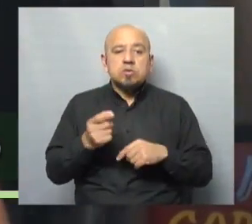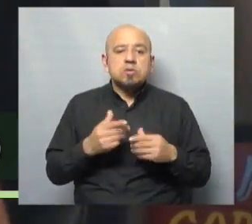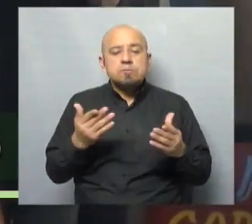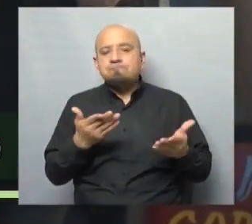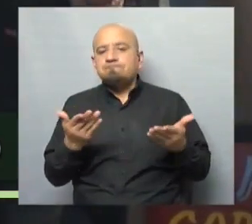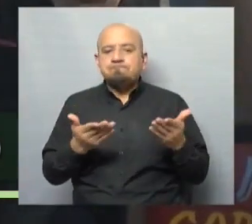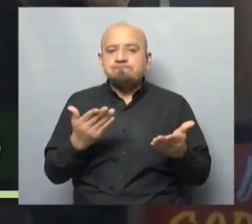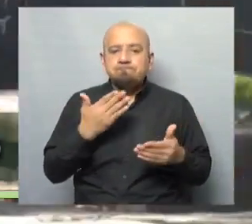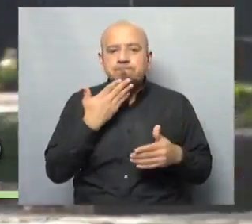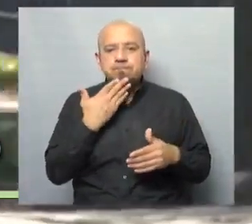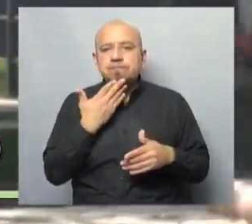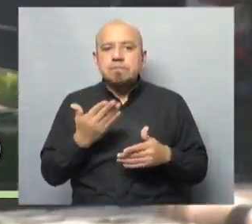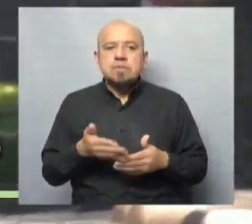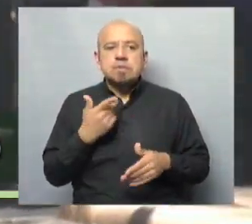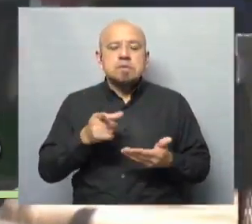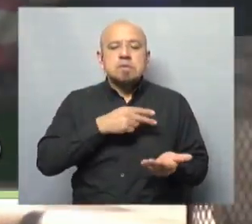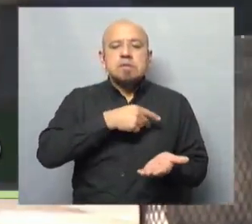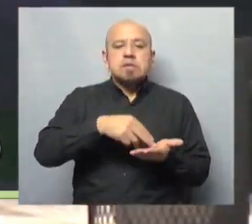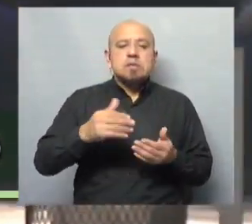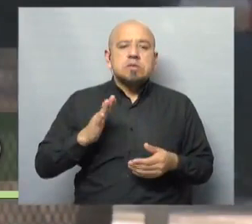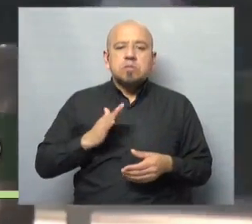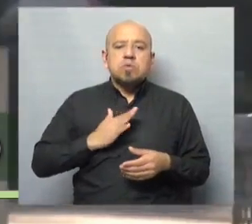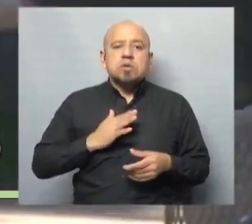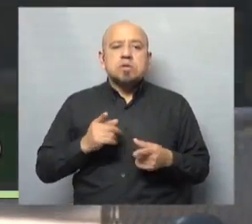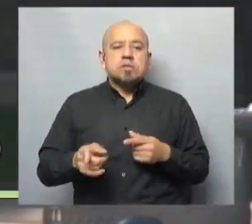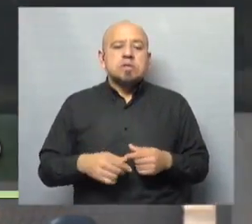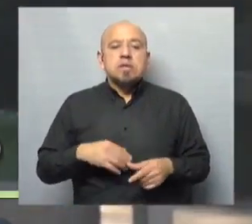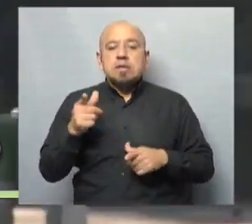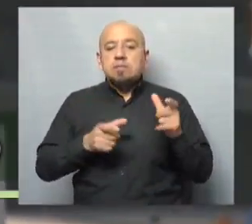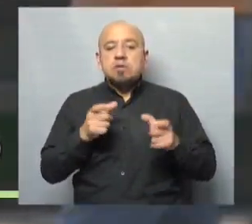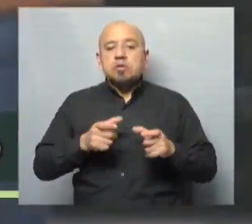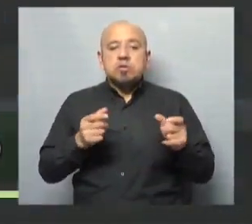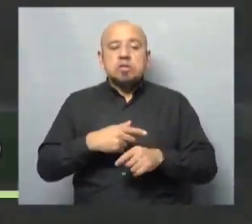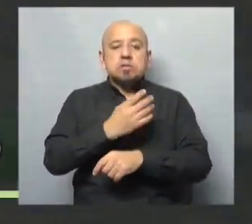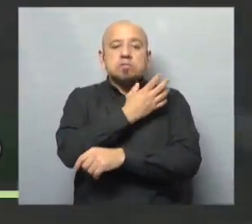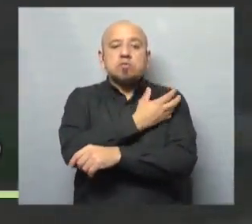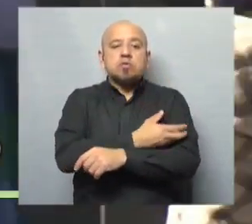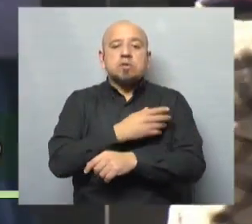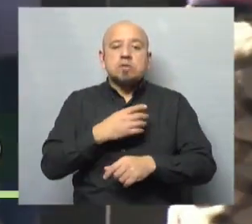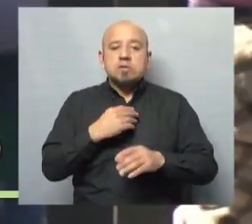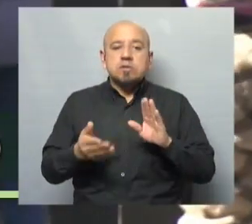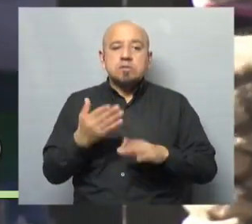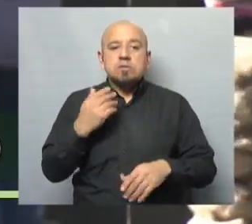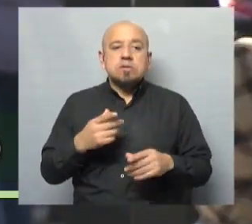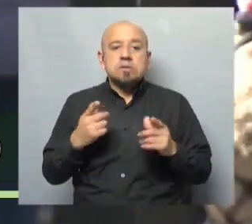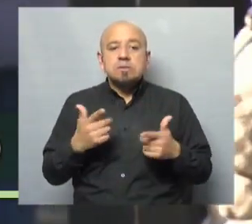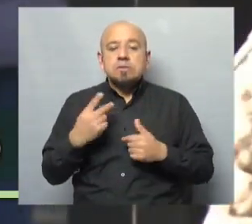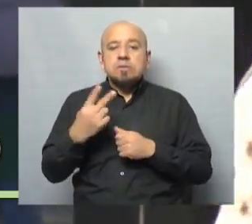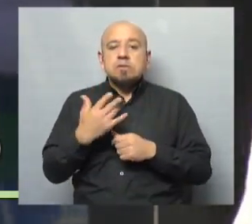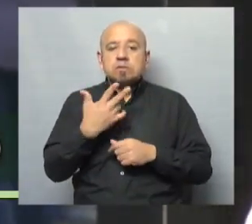insegura al transitar por la calle especialmente las mujeres las personas con menos recursos económicos son las que se sienten más inseguras